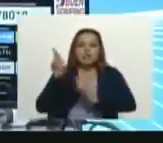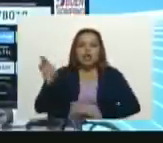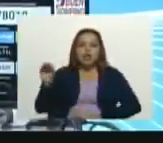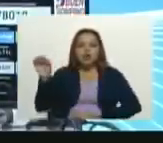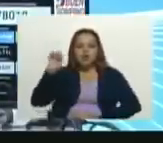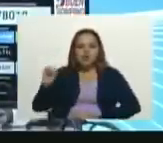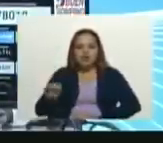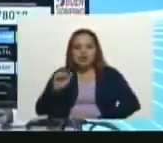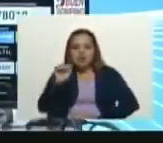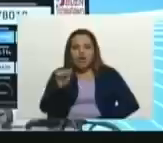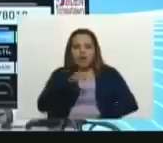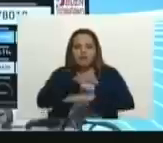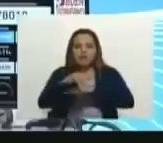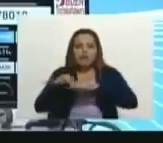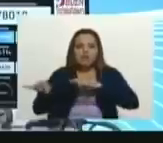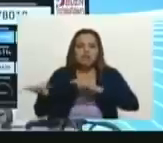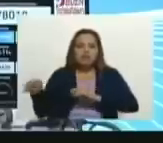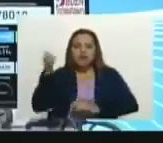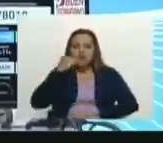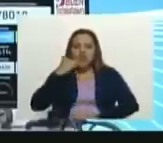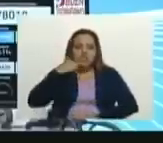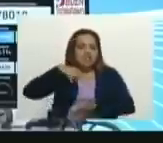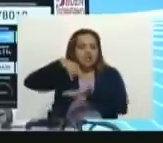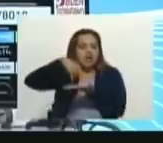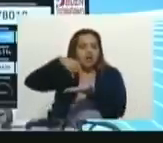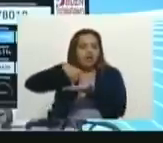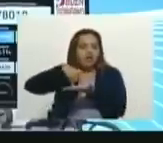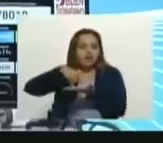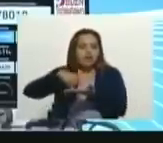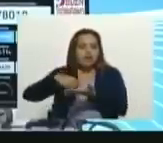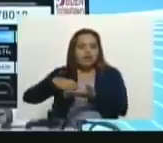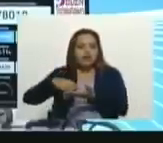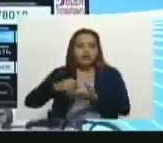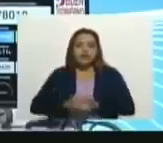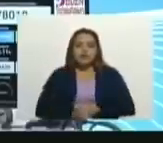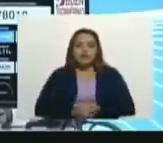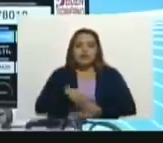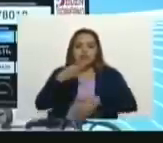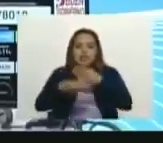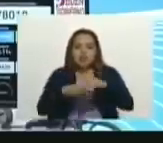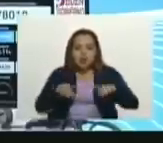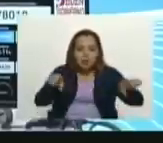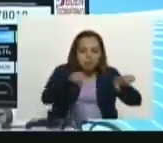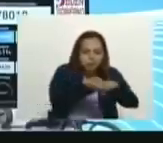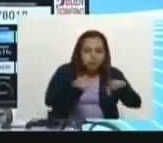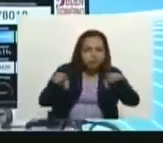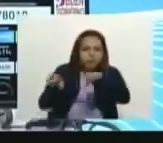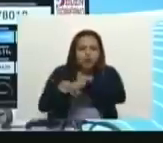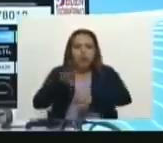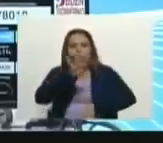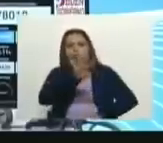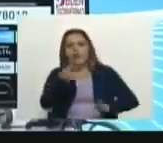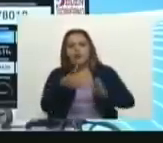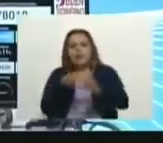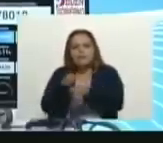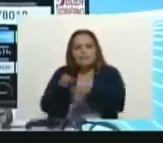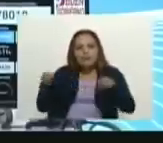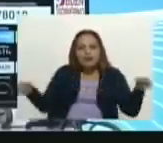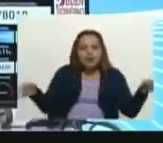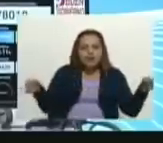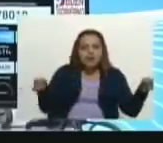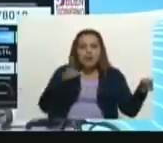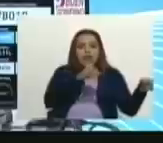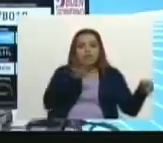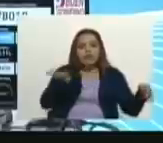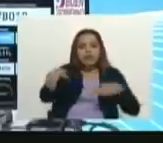Villa Dios, en el municipio de Valencia, del estado Carabobo. Se instalaron 4.000 metros de tubería para distribución de agua en las 14 calles de la